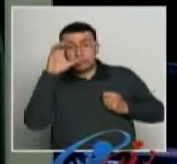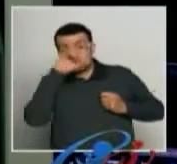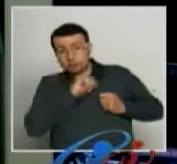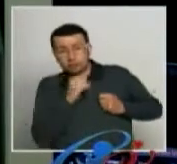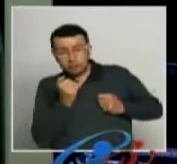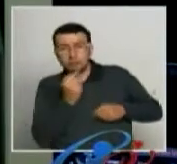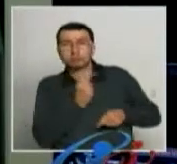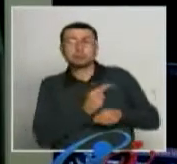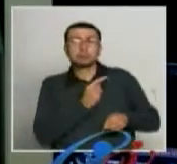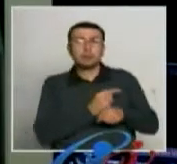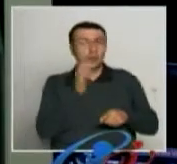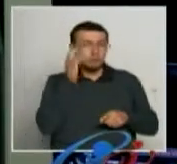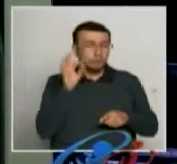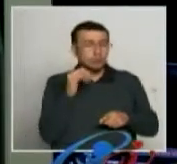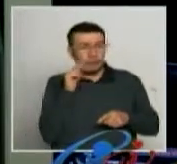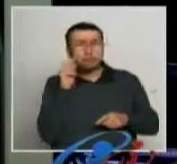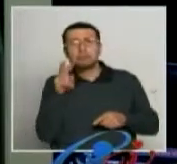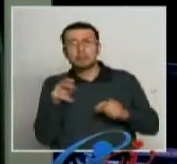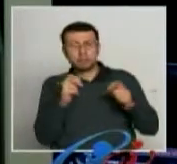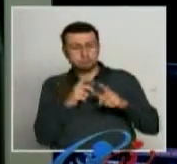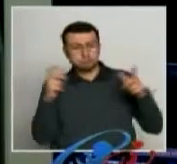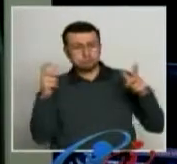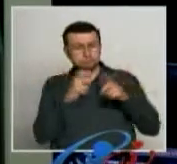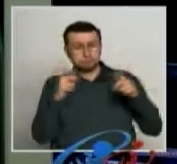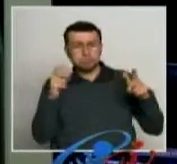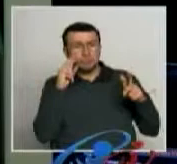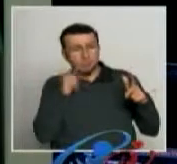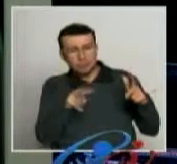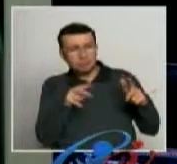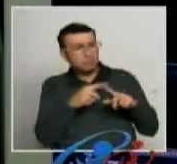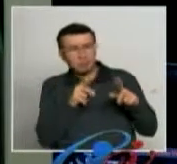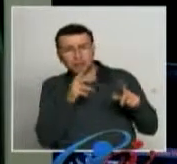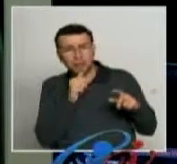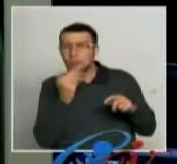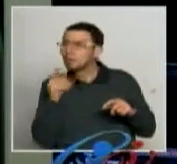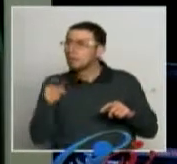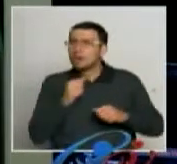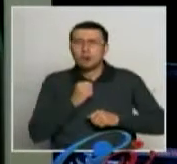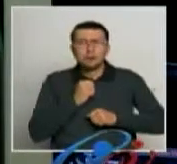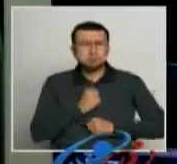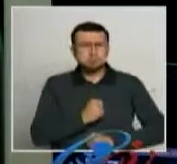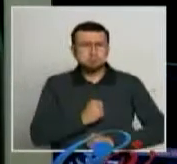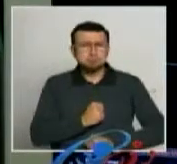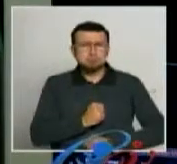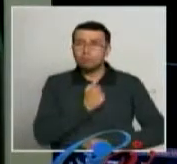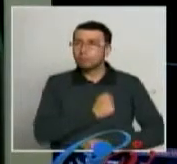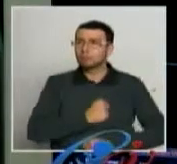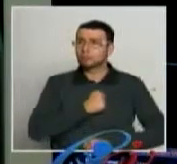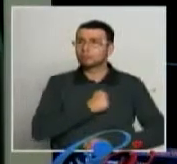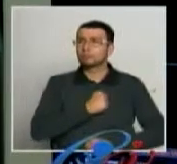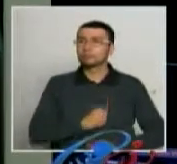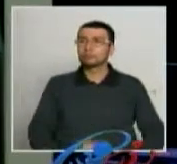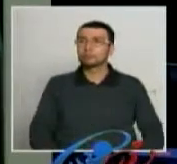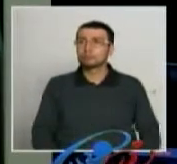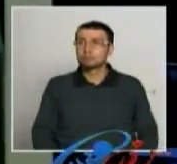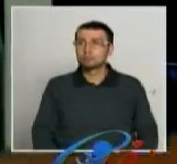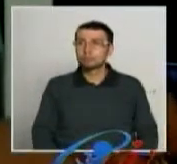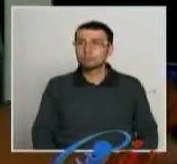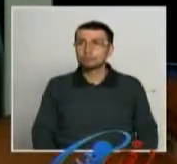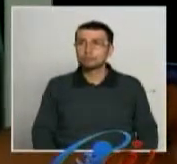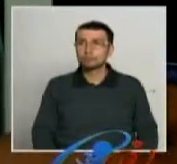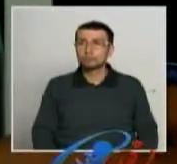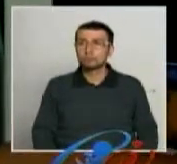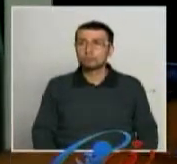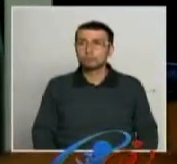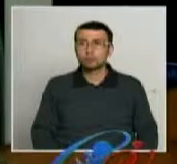eso se vería acá en el espectro, en esta onda. Doña Belia, puje por favor. Eso.